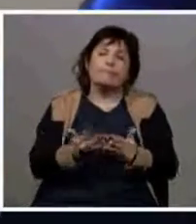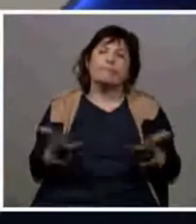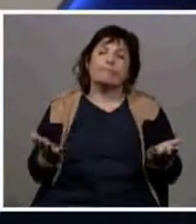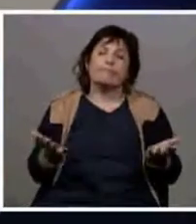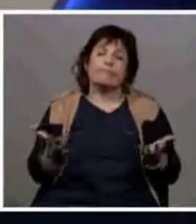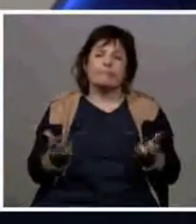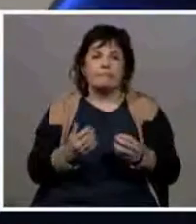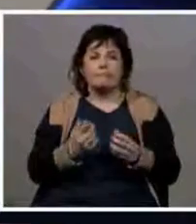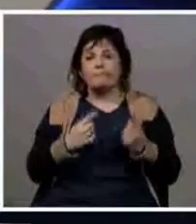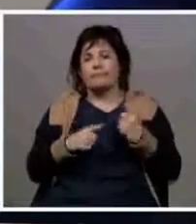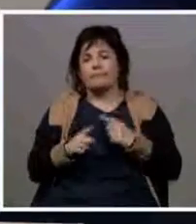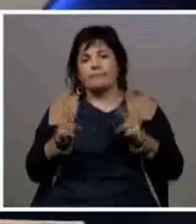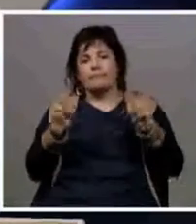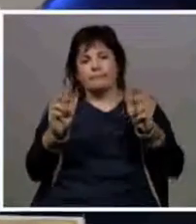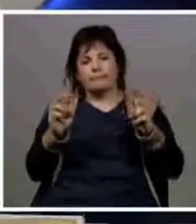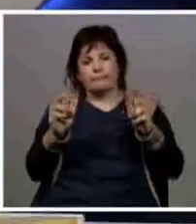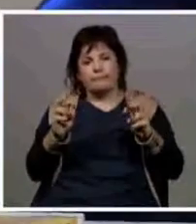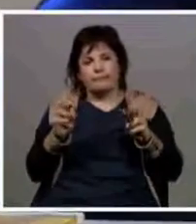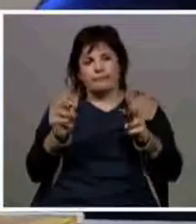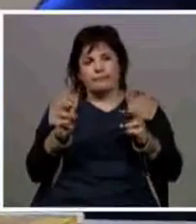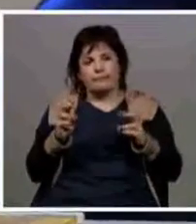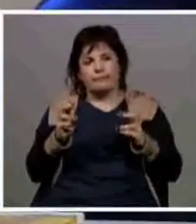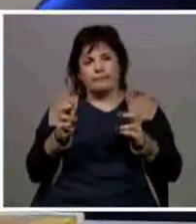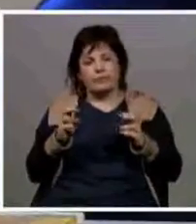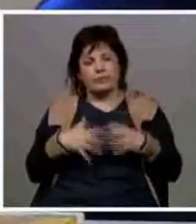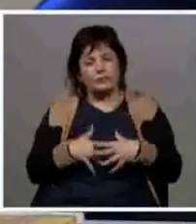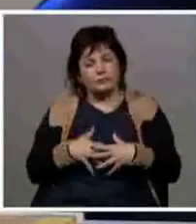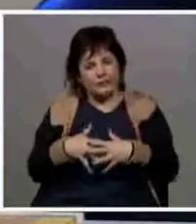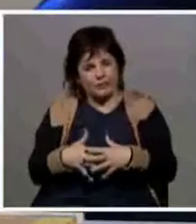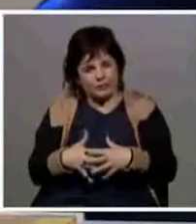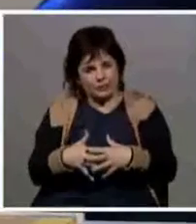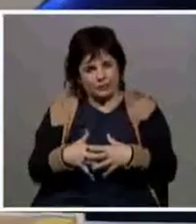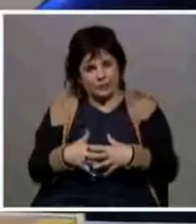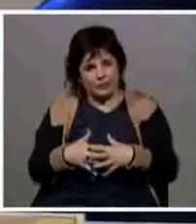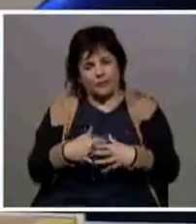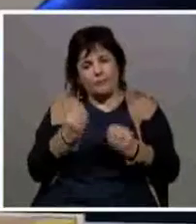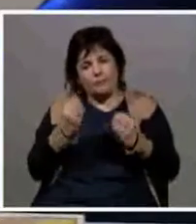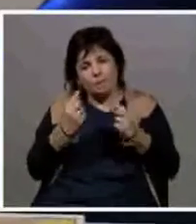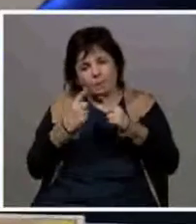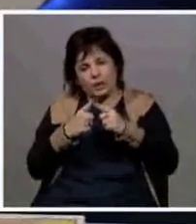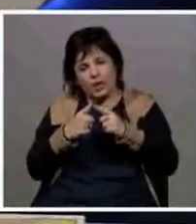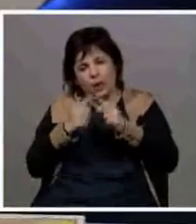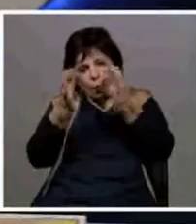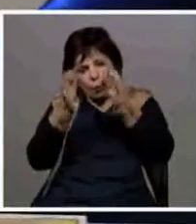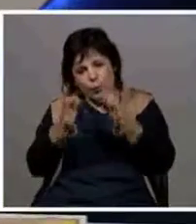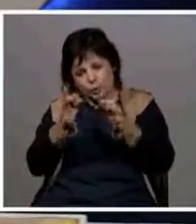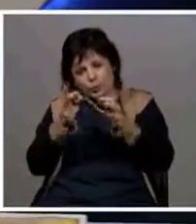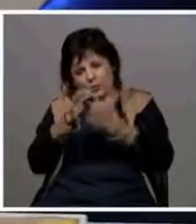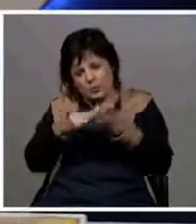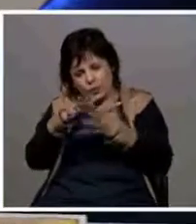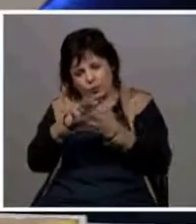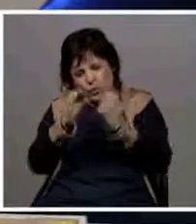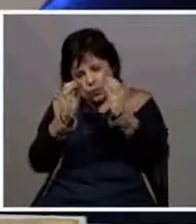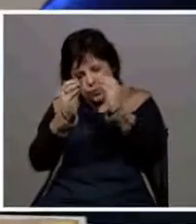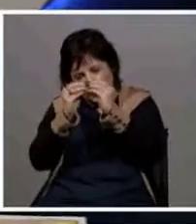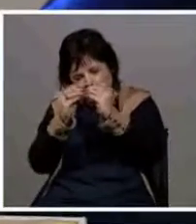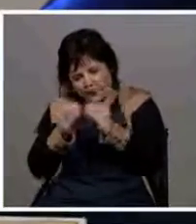el tema es que él el embarazo es producto de determinadas circunstancias y condiciones de vida